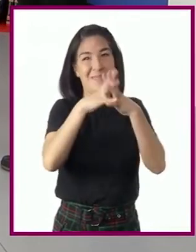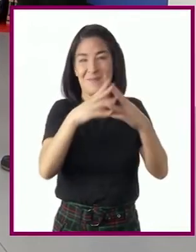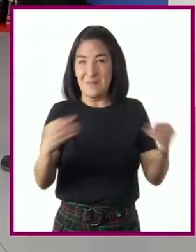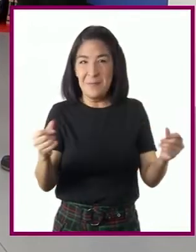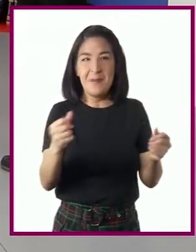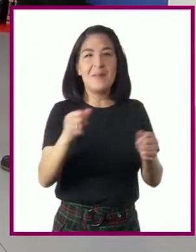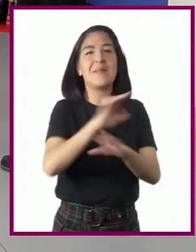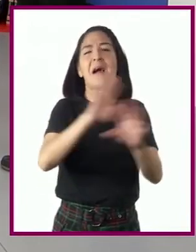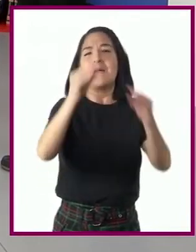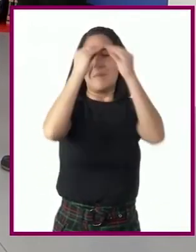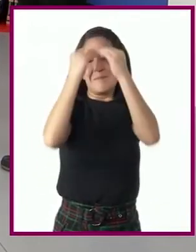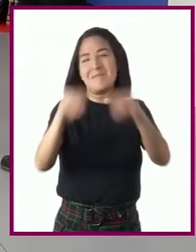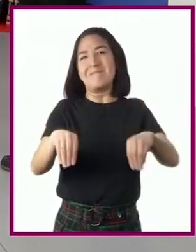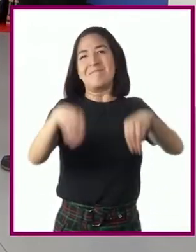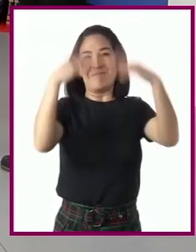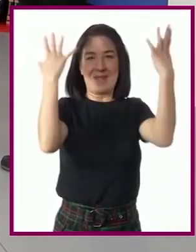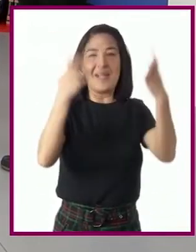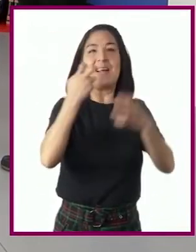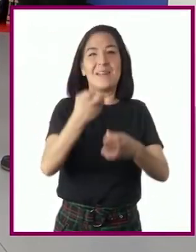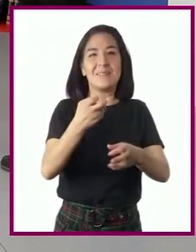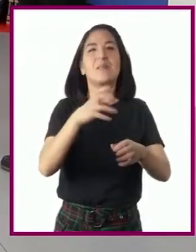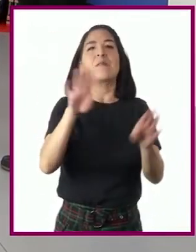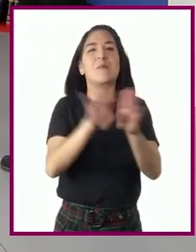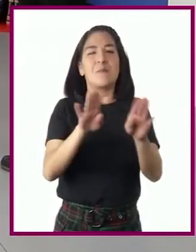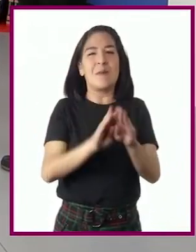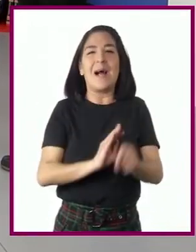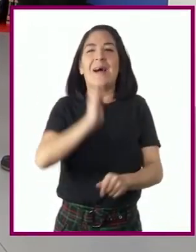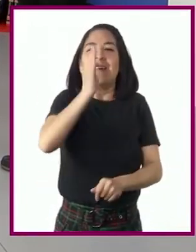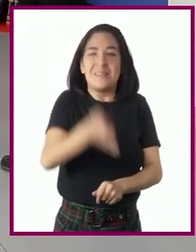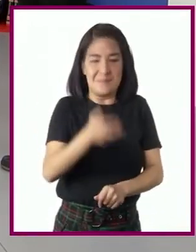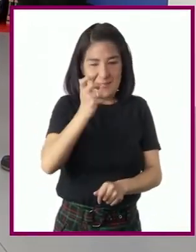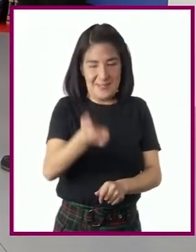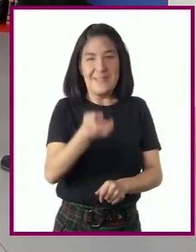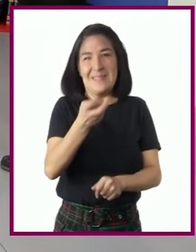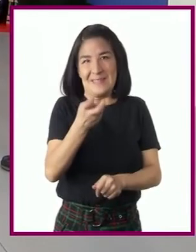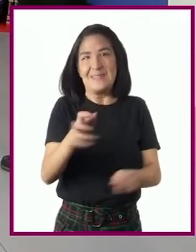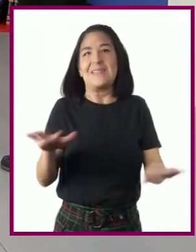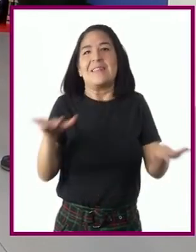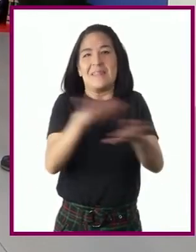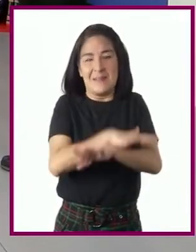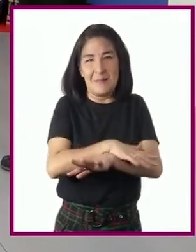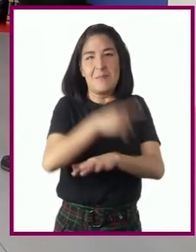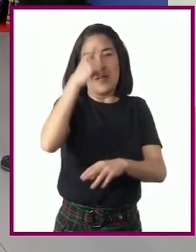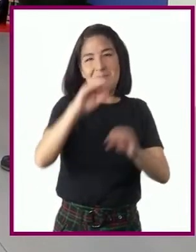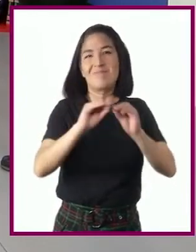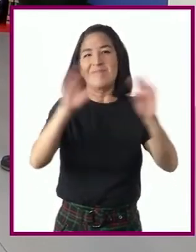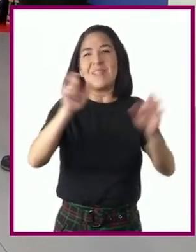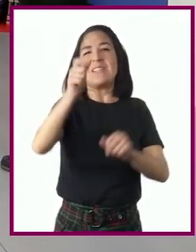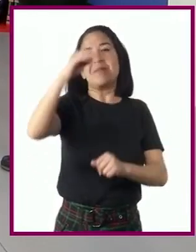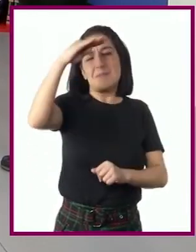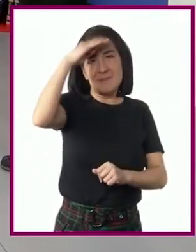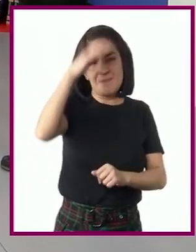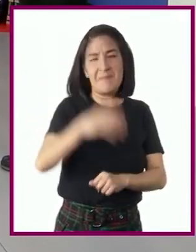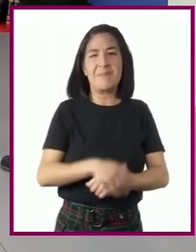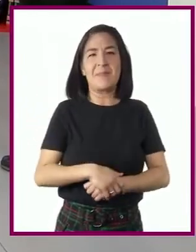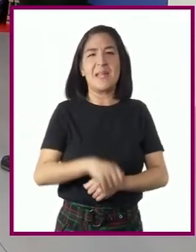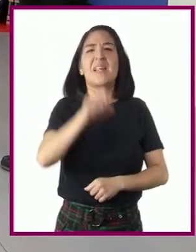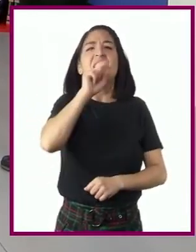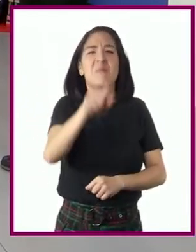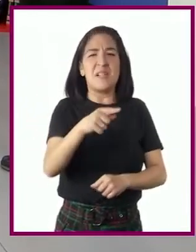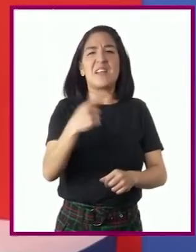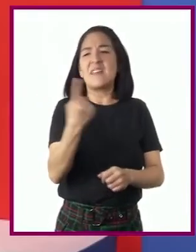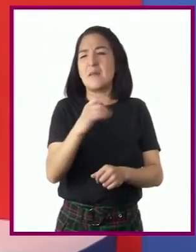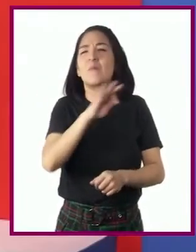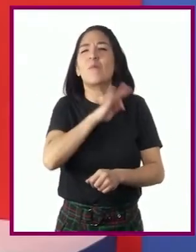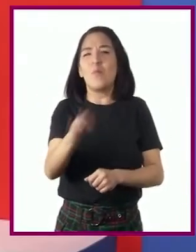ayuda a percibir los cambios y también a tener claridad sobre lo que pensamos. ¿Qué más podemos recomendarles,